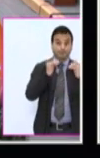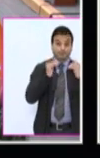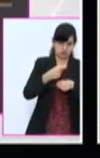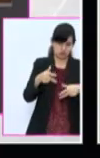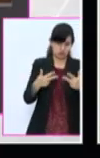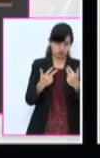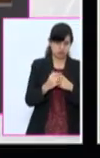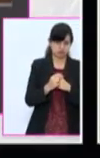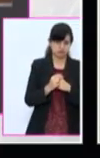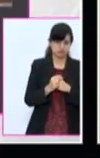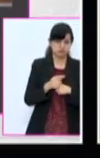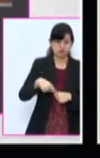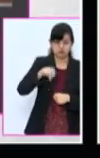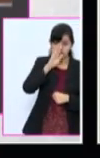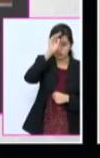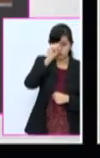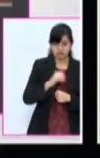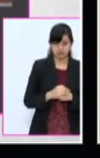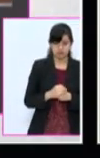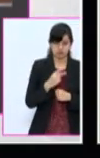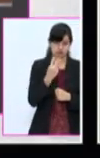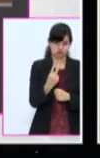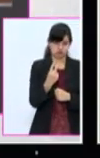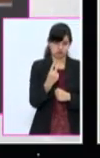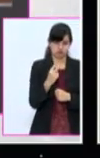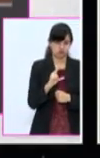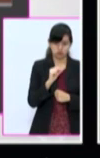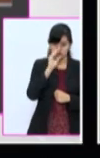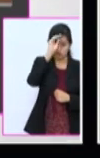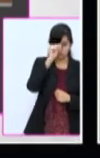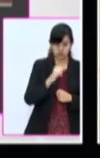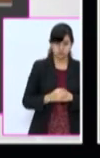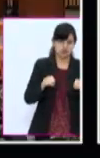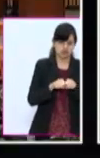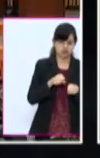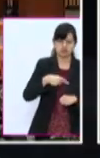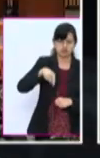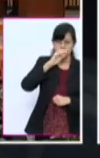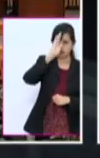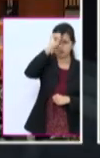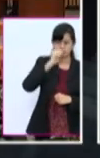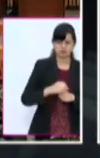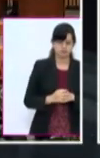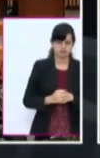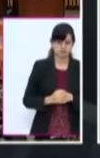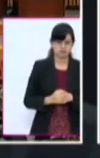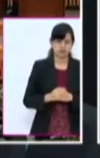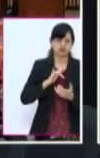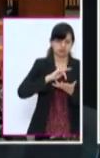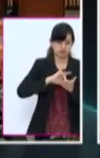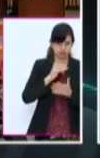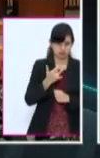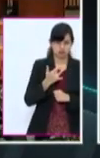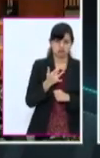cara a cara y por lo tanto existen las condiciones para que se pueda volver a hacer. Uh-huh. Todos hubiéramos deseado que hoy